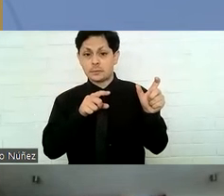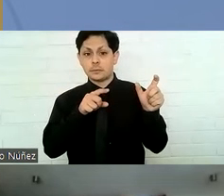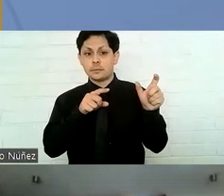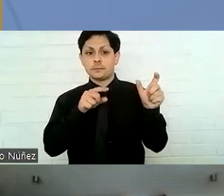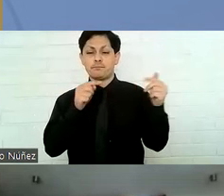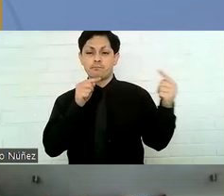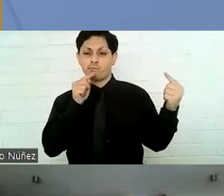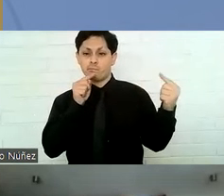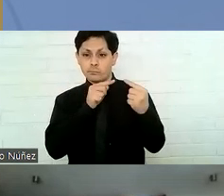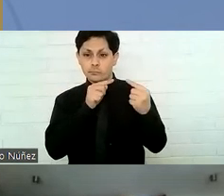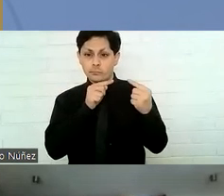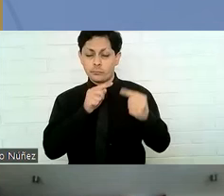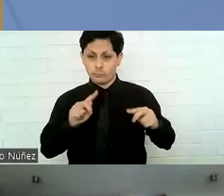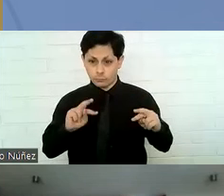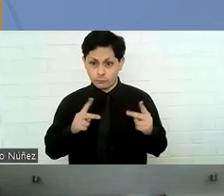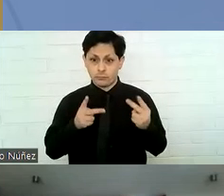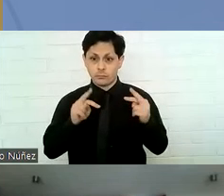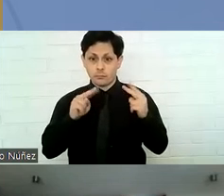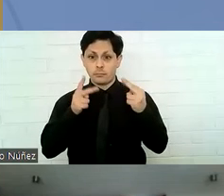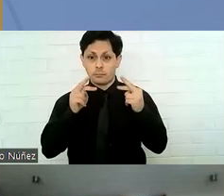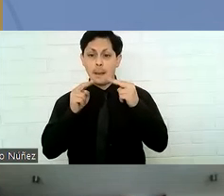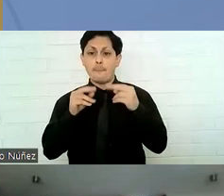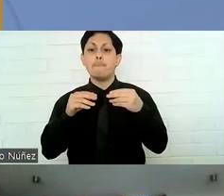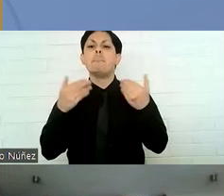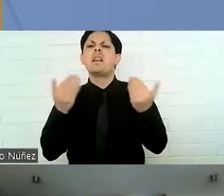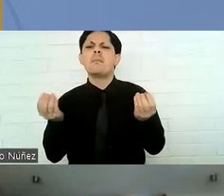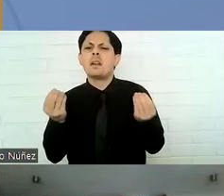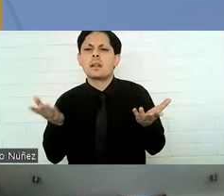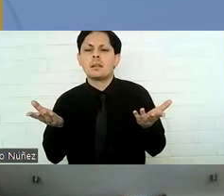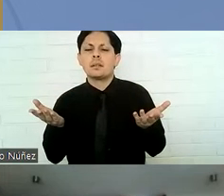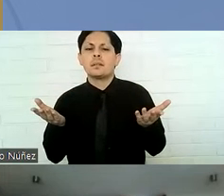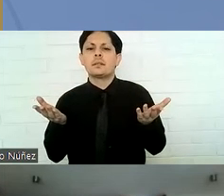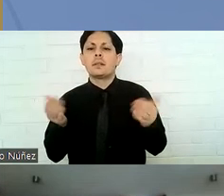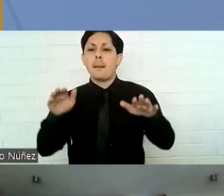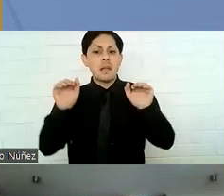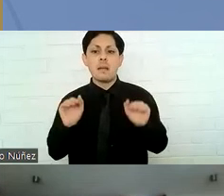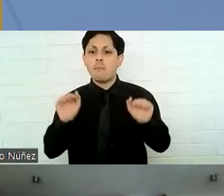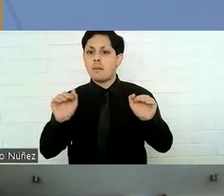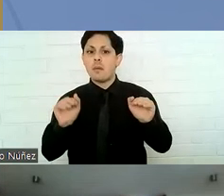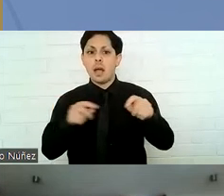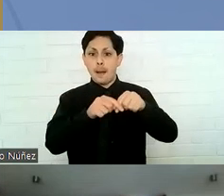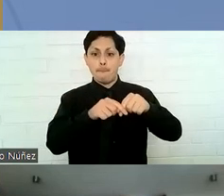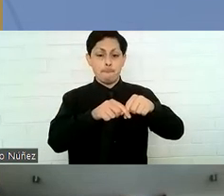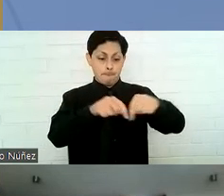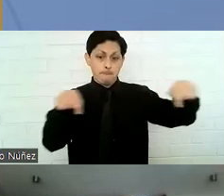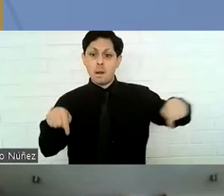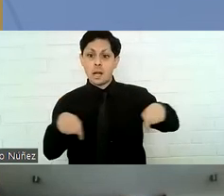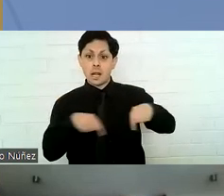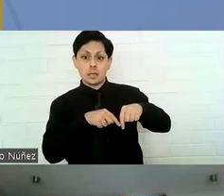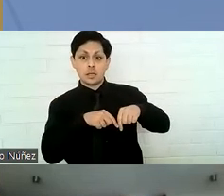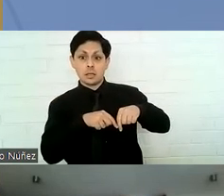maneras constituidas, como para qué las mismas prácticas han estado hablando de